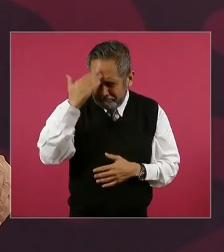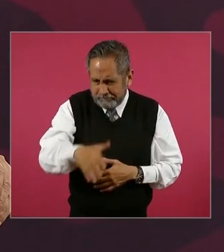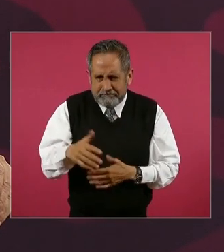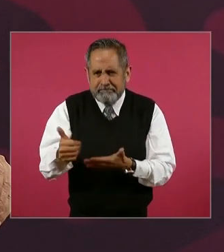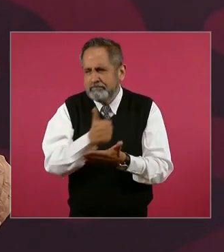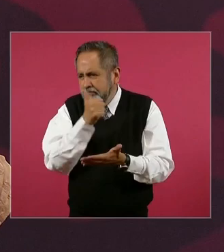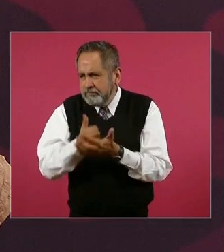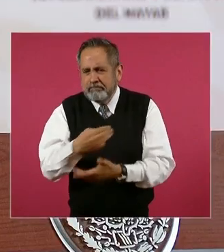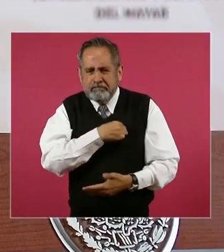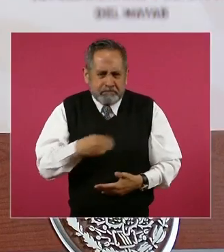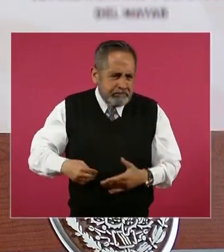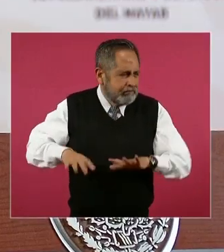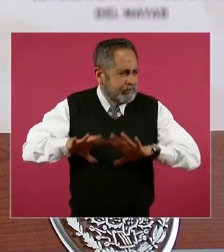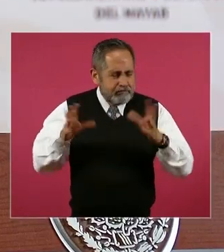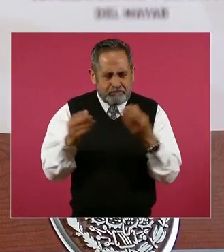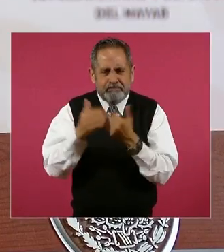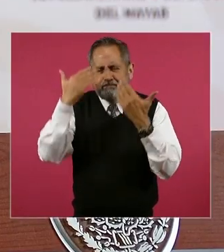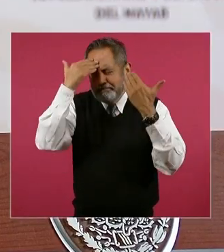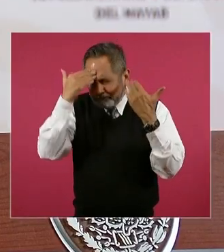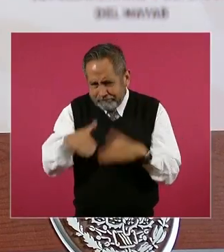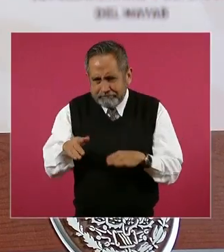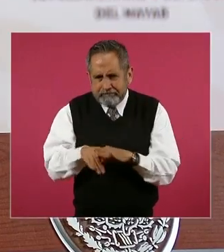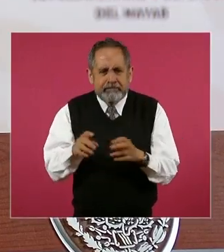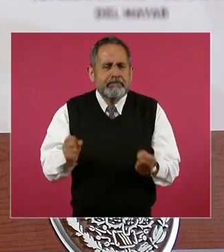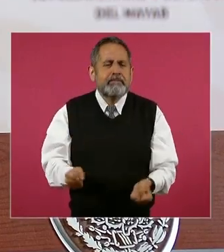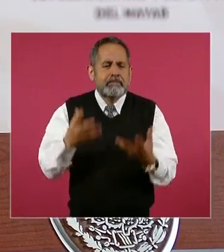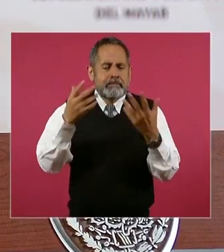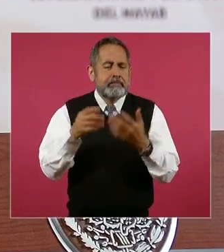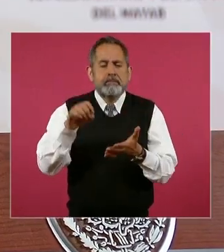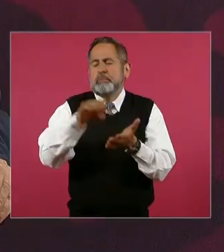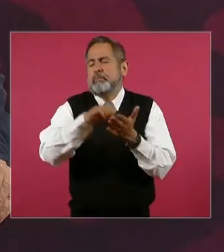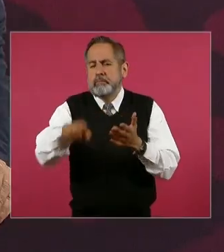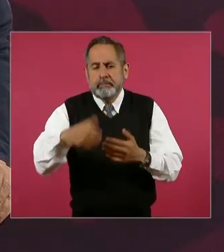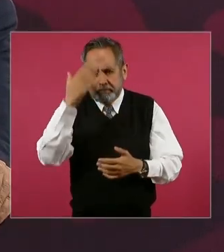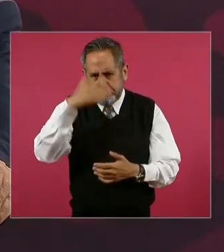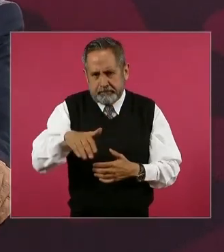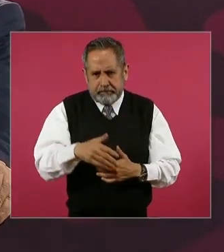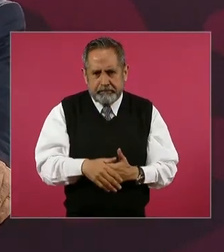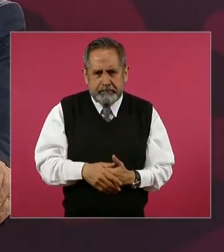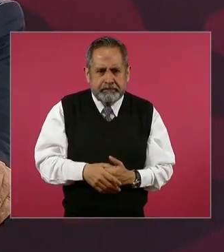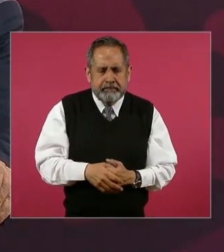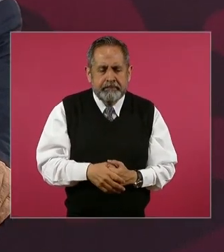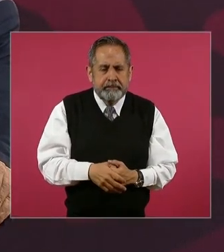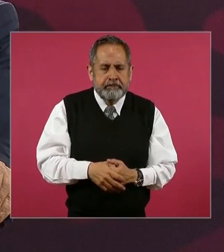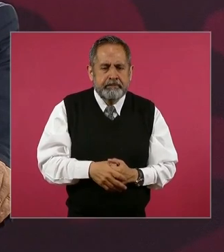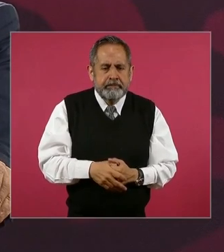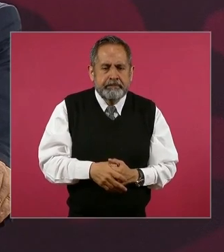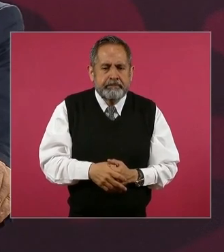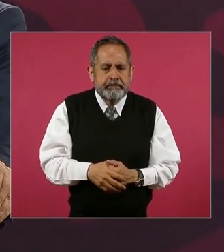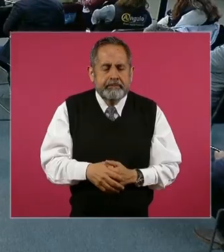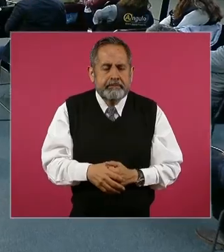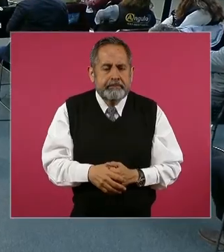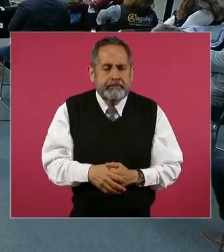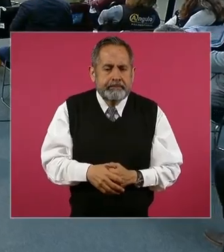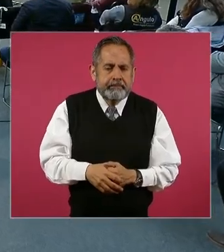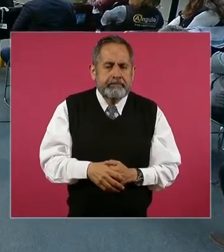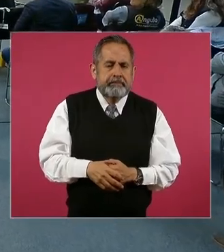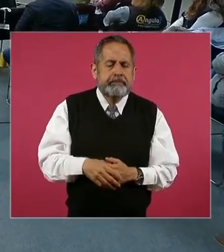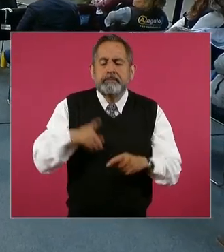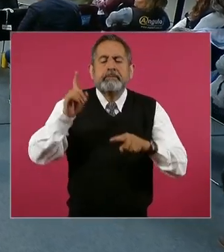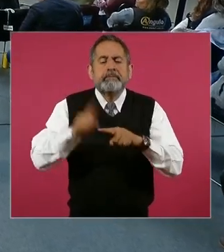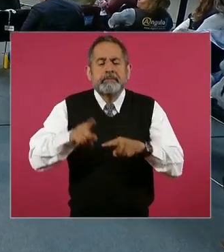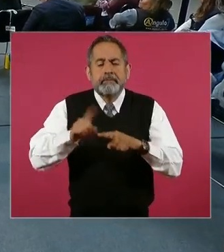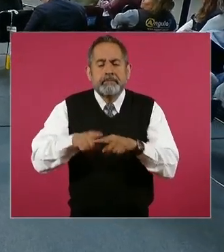ciudades municipios sabemos por ejemplo este